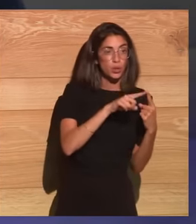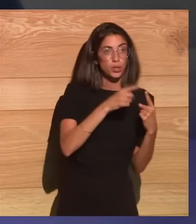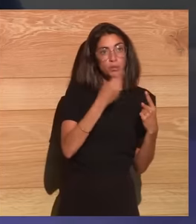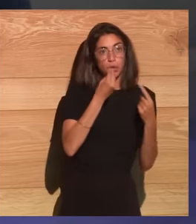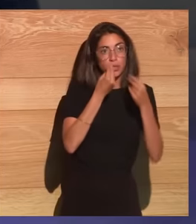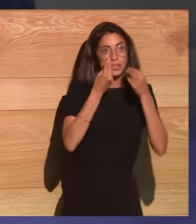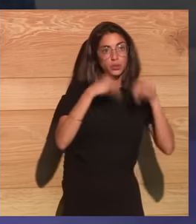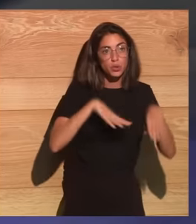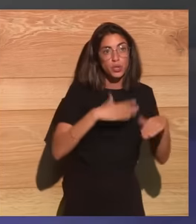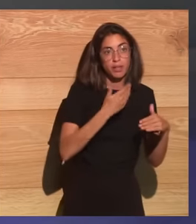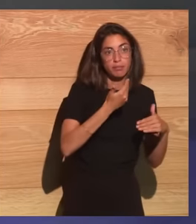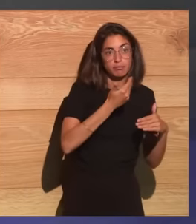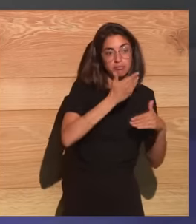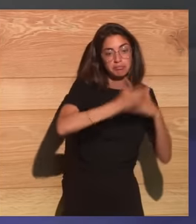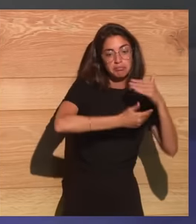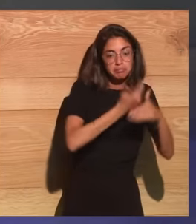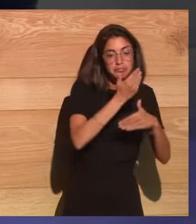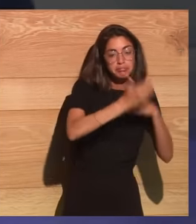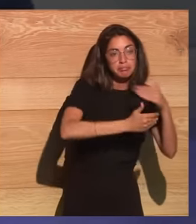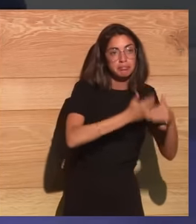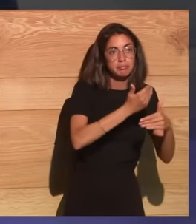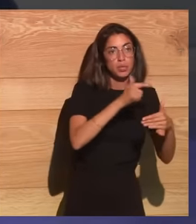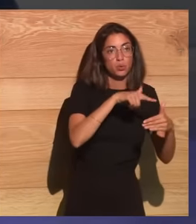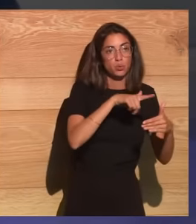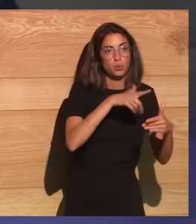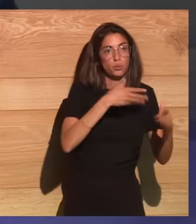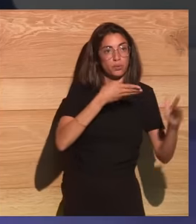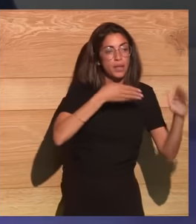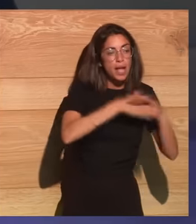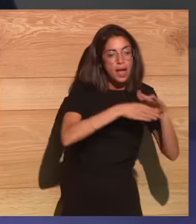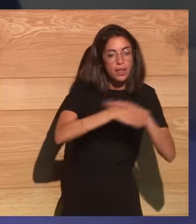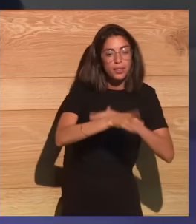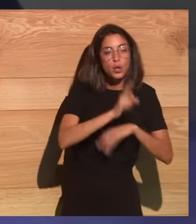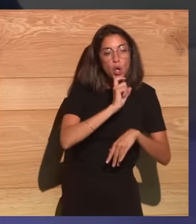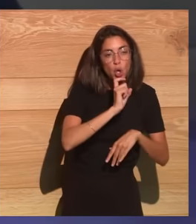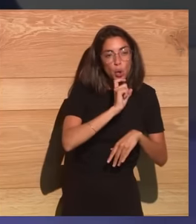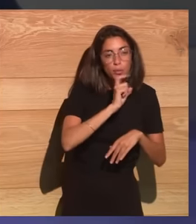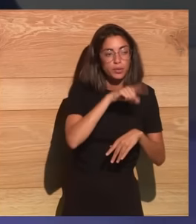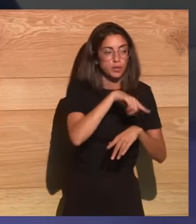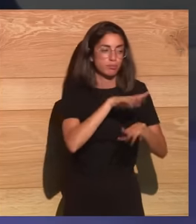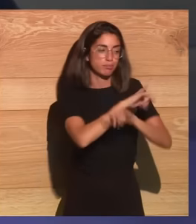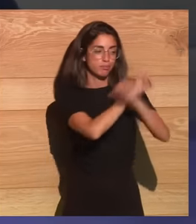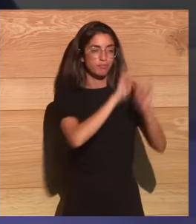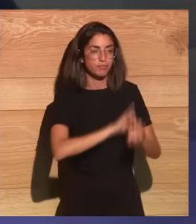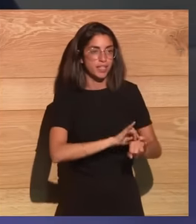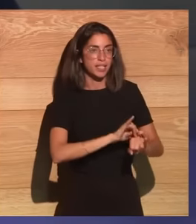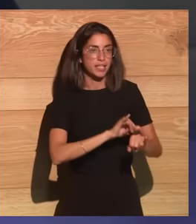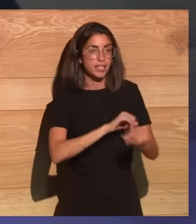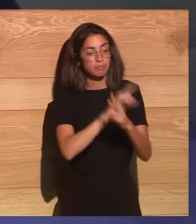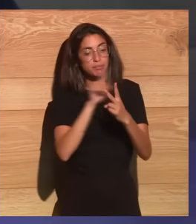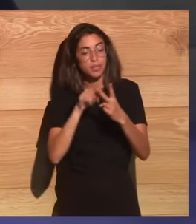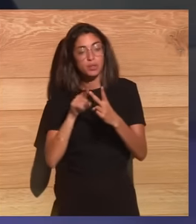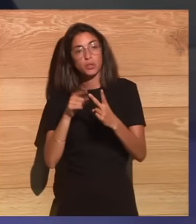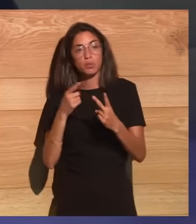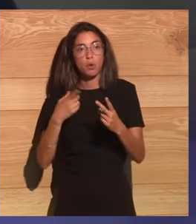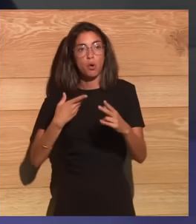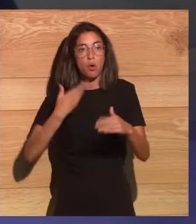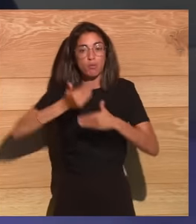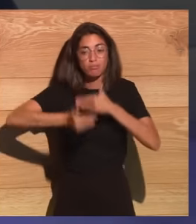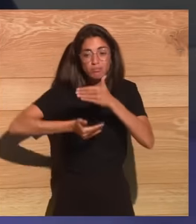historia cronológica de cómo accediste a montones de cosas y se te ve muy feliz. Y luego una serie continua de